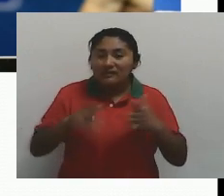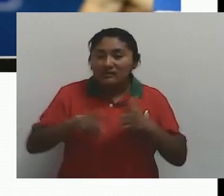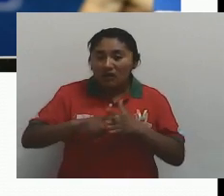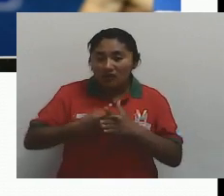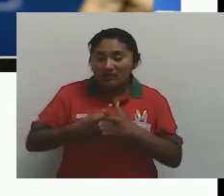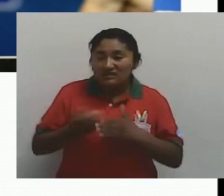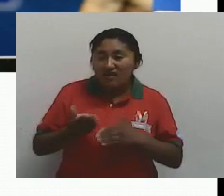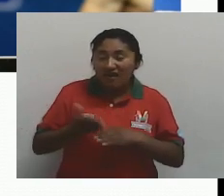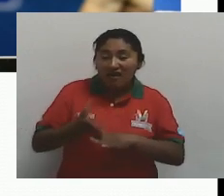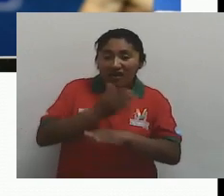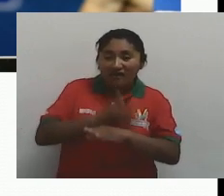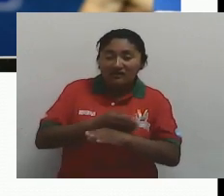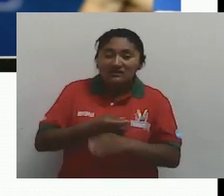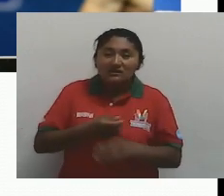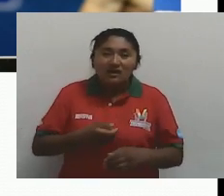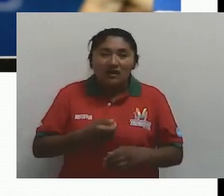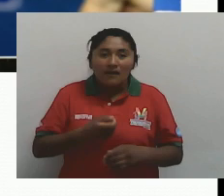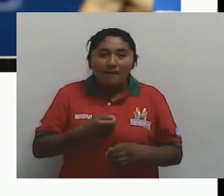ser descalificado.